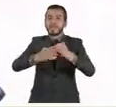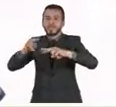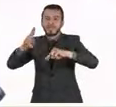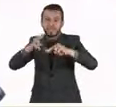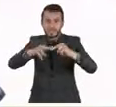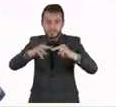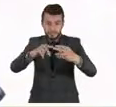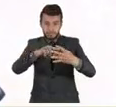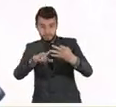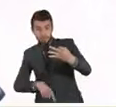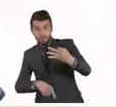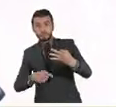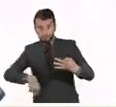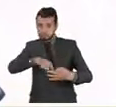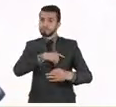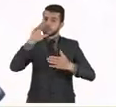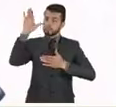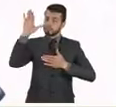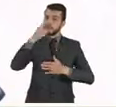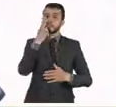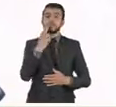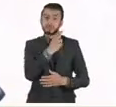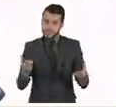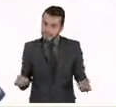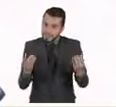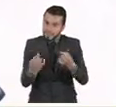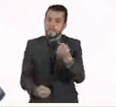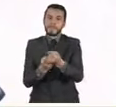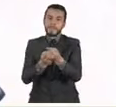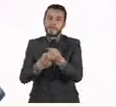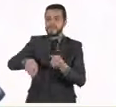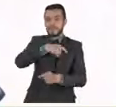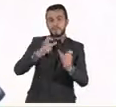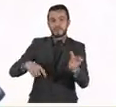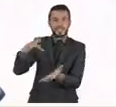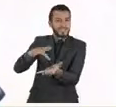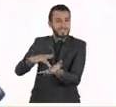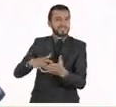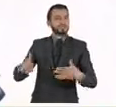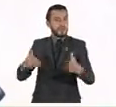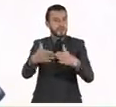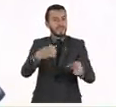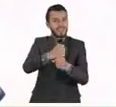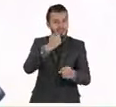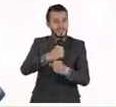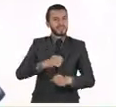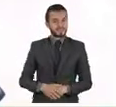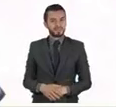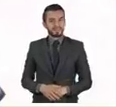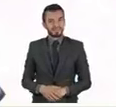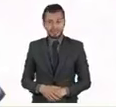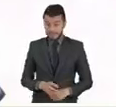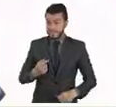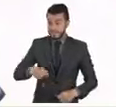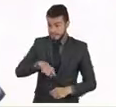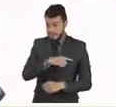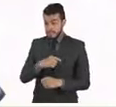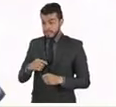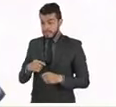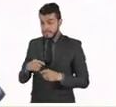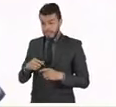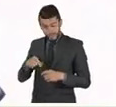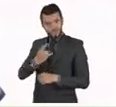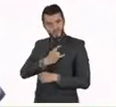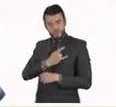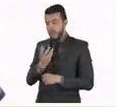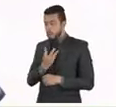y con seguridad podremos participar en muchas de las instancias en donde están trabajando todas las dependencias y